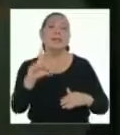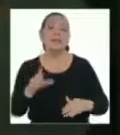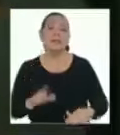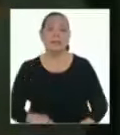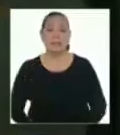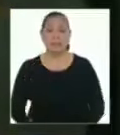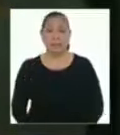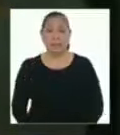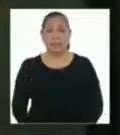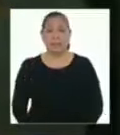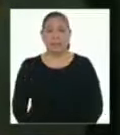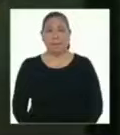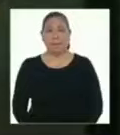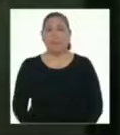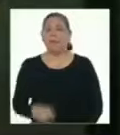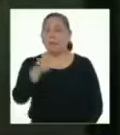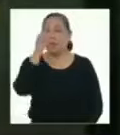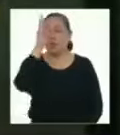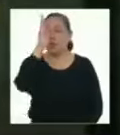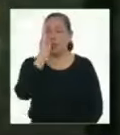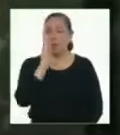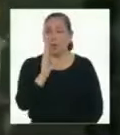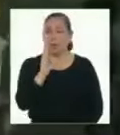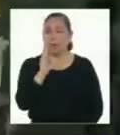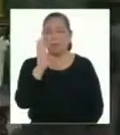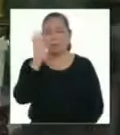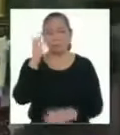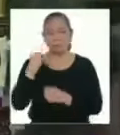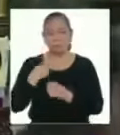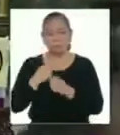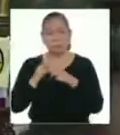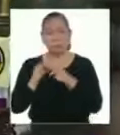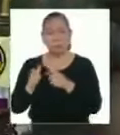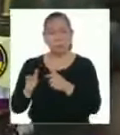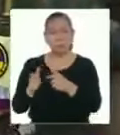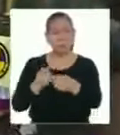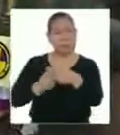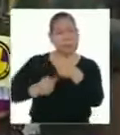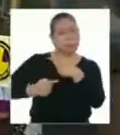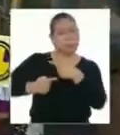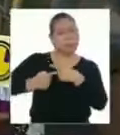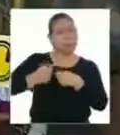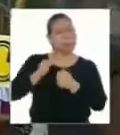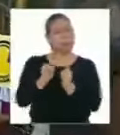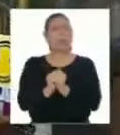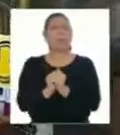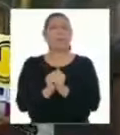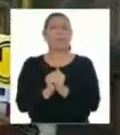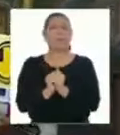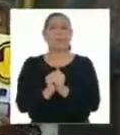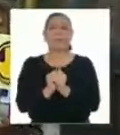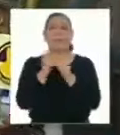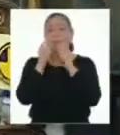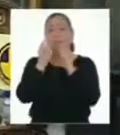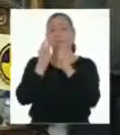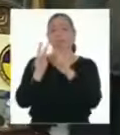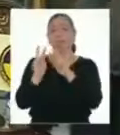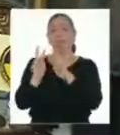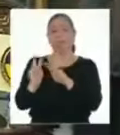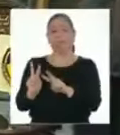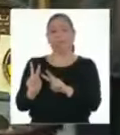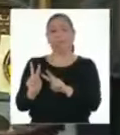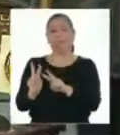Israel. Dios de los ejércitos, vuélvete, mira